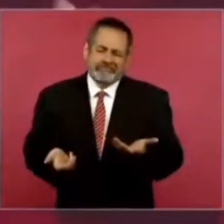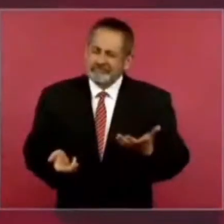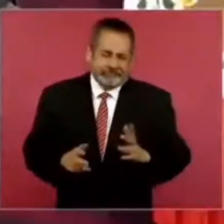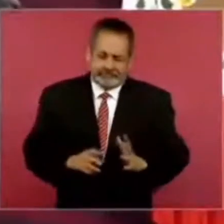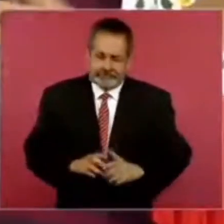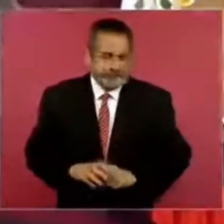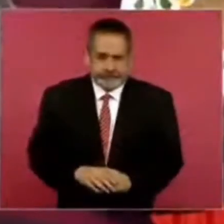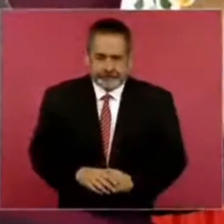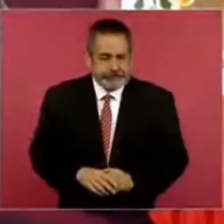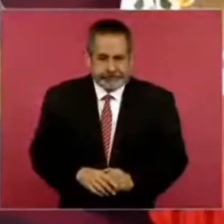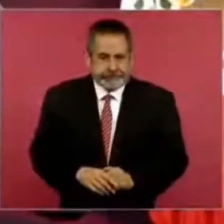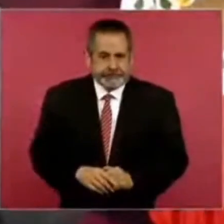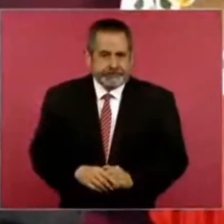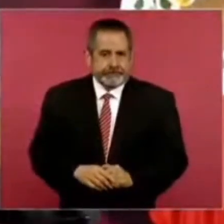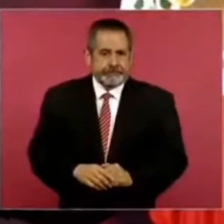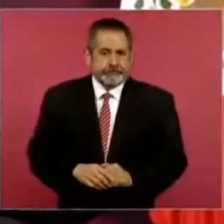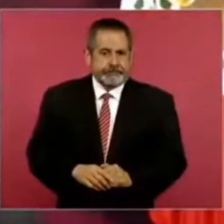Entonces,